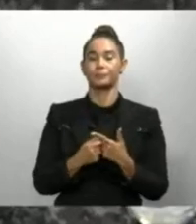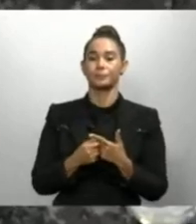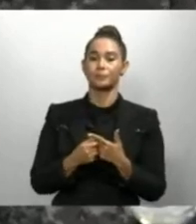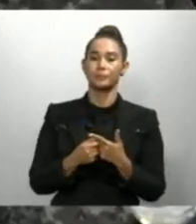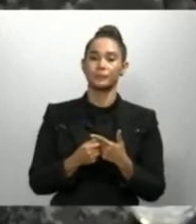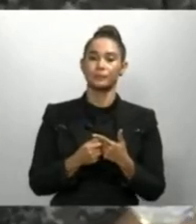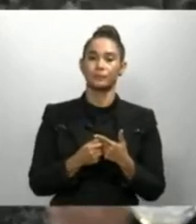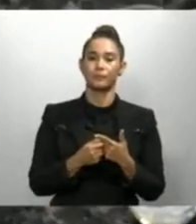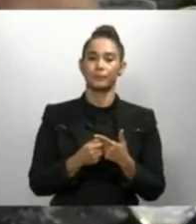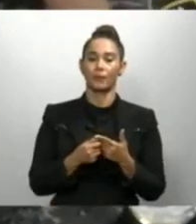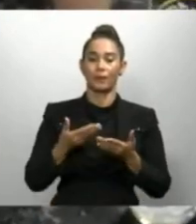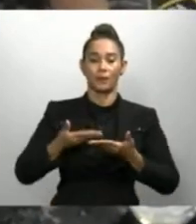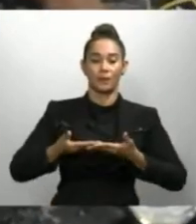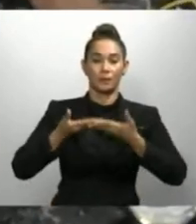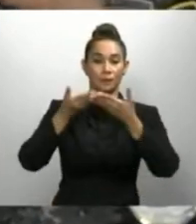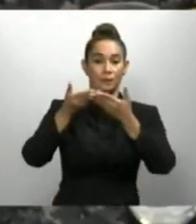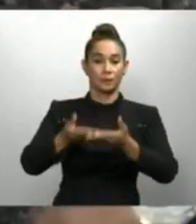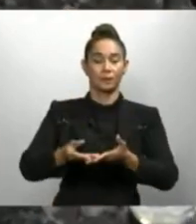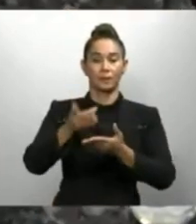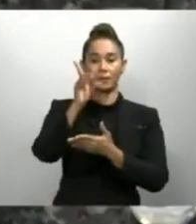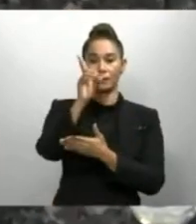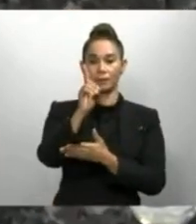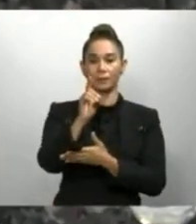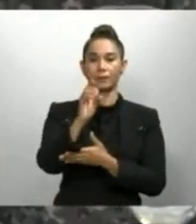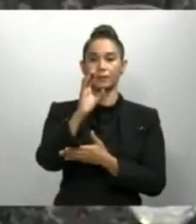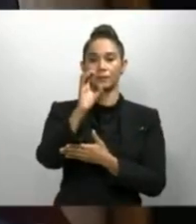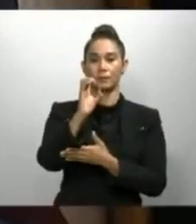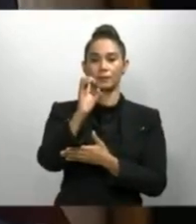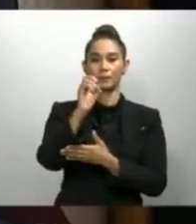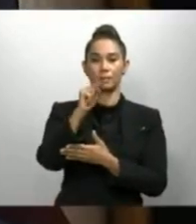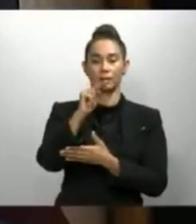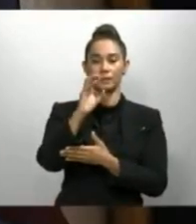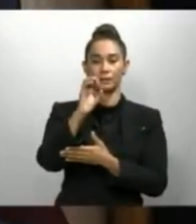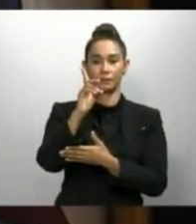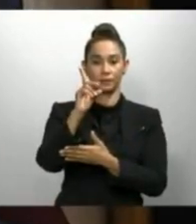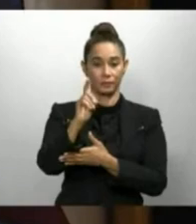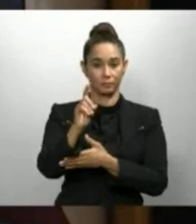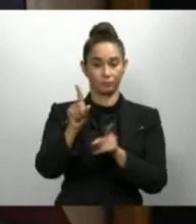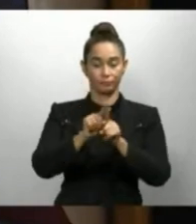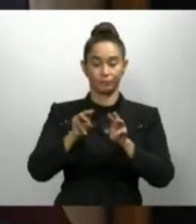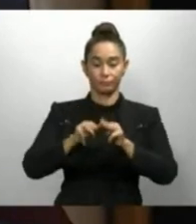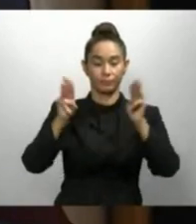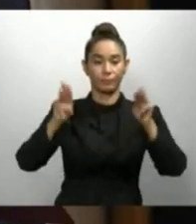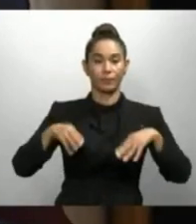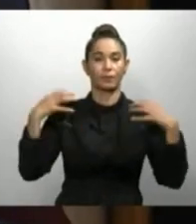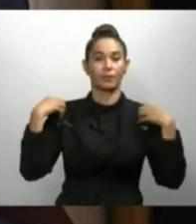Entregar a la Dirección Nacional de Control de Drogas, al